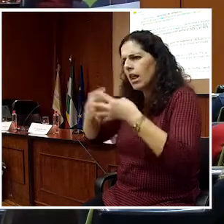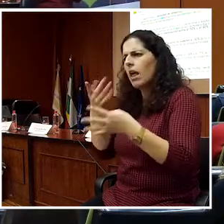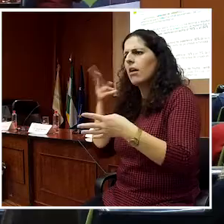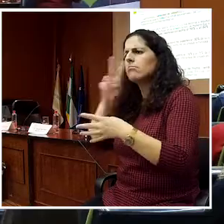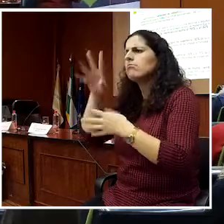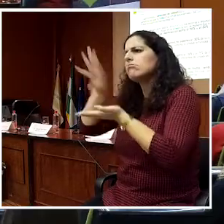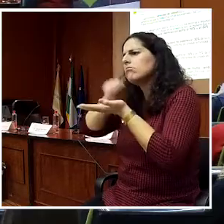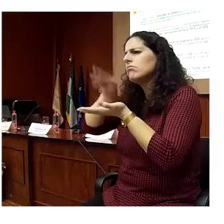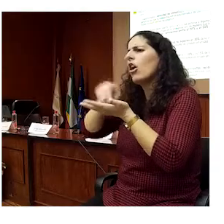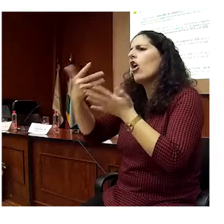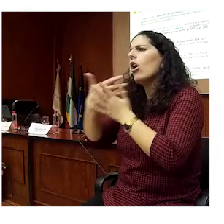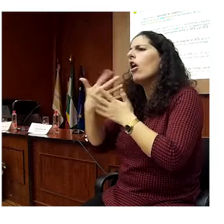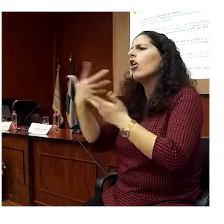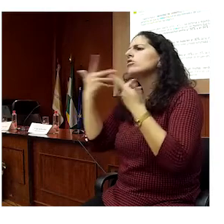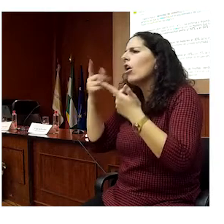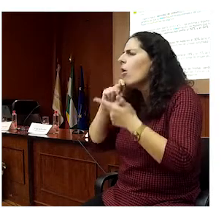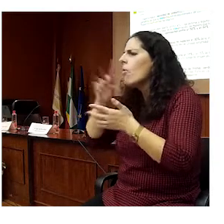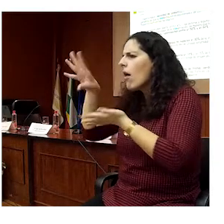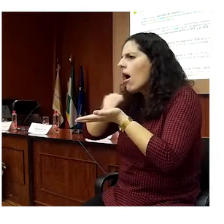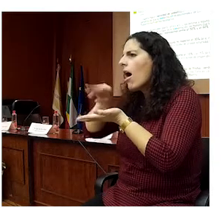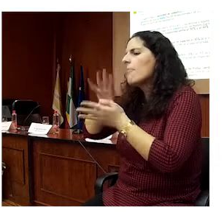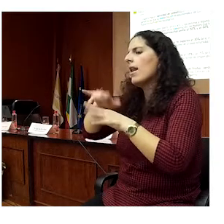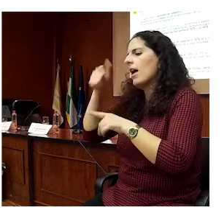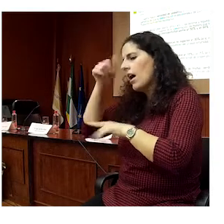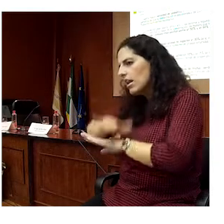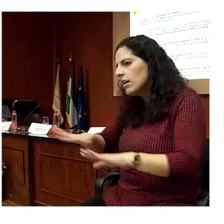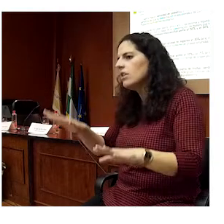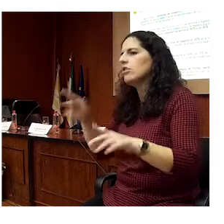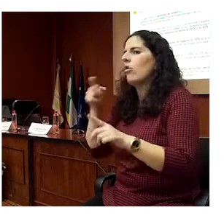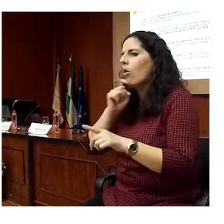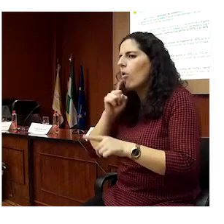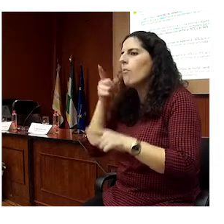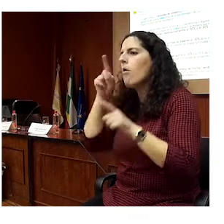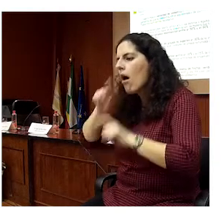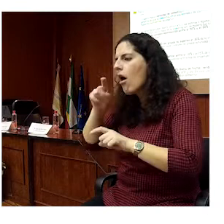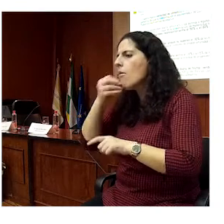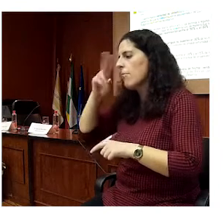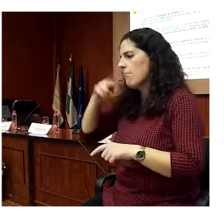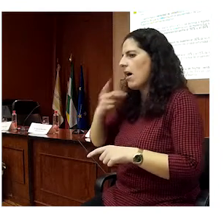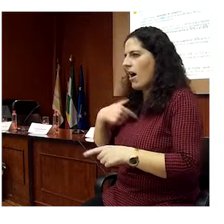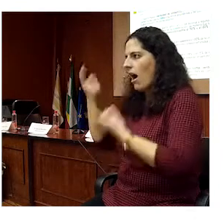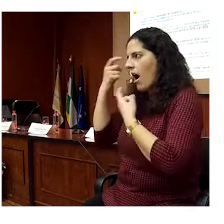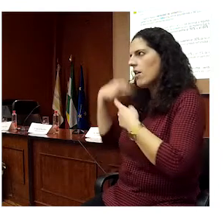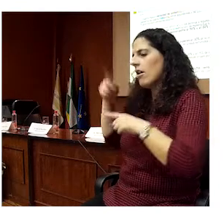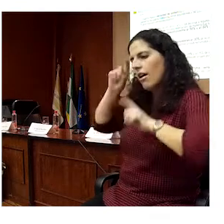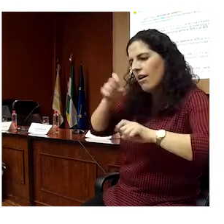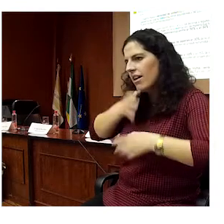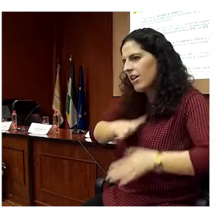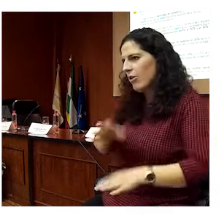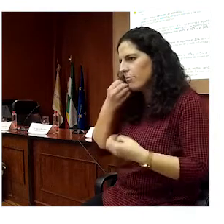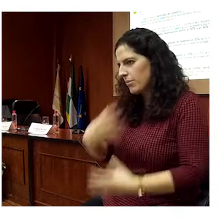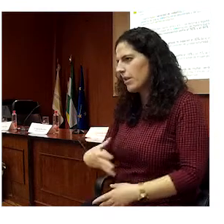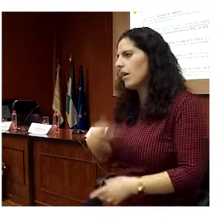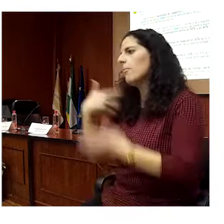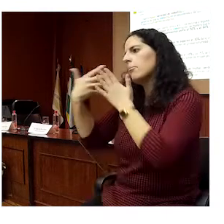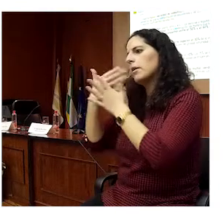web, y viene muchísima información que se puede utilizar para trabajar con niños, para trabajar con padres, y en la cual pues, nos dan